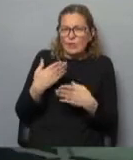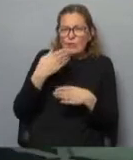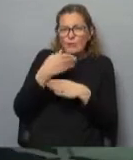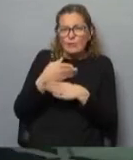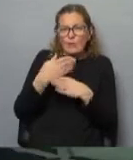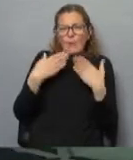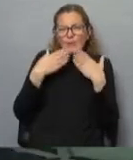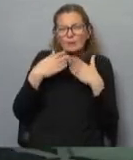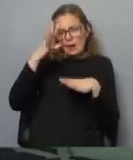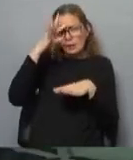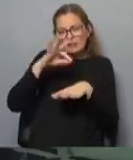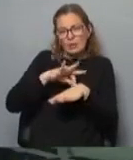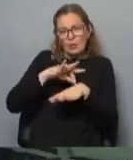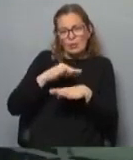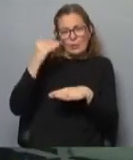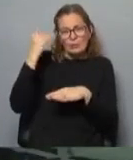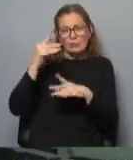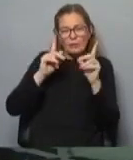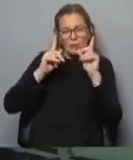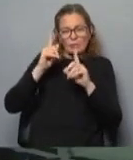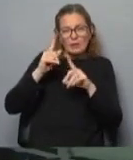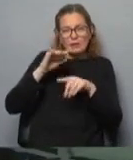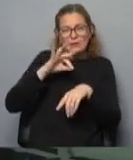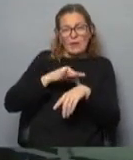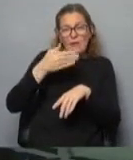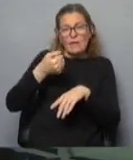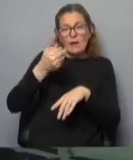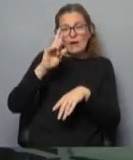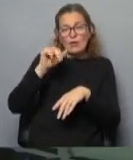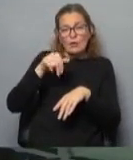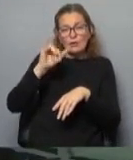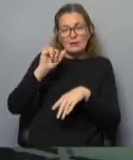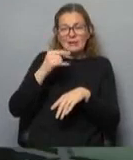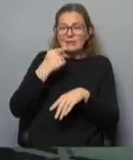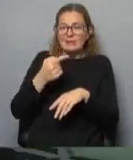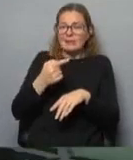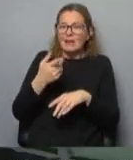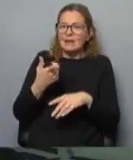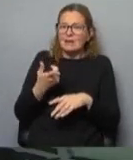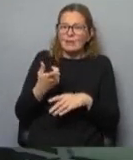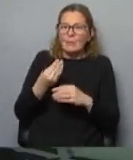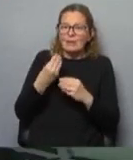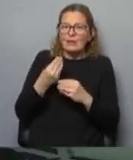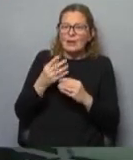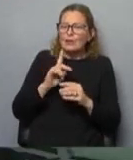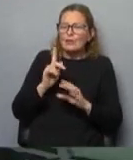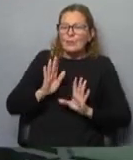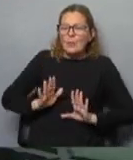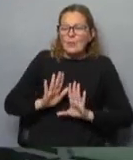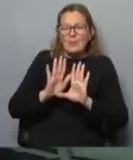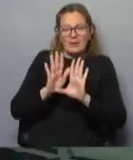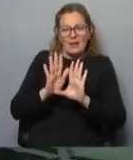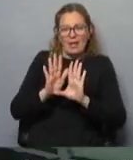consultar a la psicóloga y docente de la facultad de psicología cecilia baroni que nos mencionaban que bueno que en realidad lo que sucede es que no estamos preparados